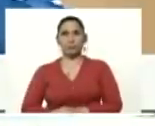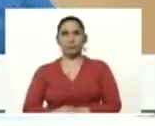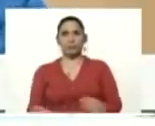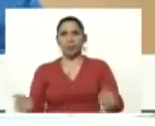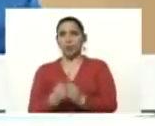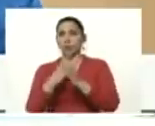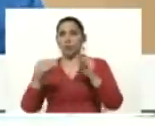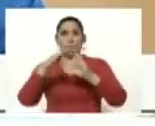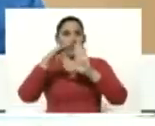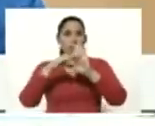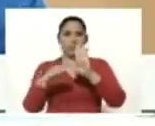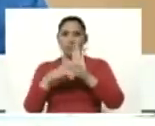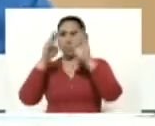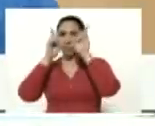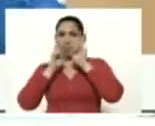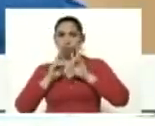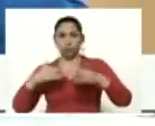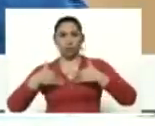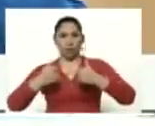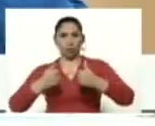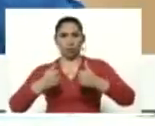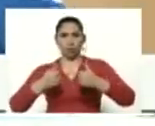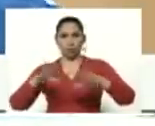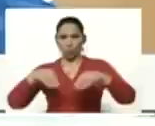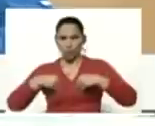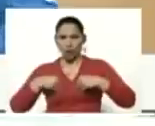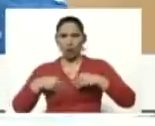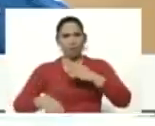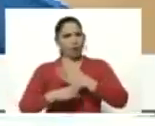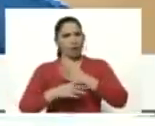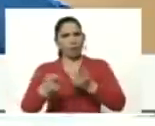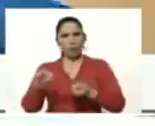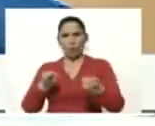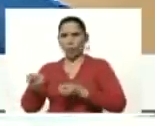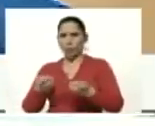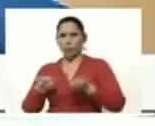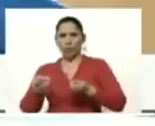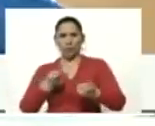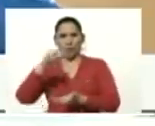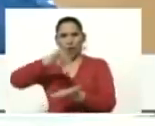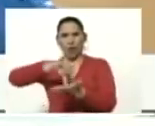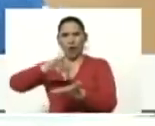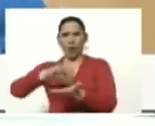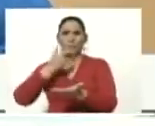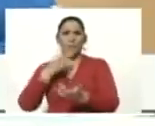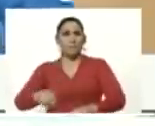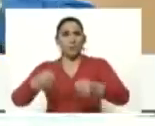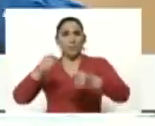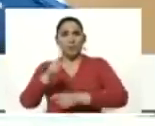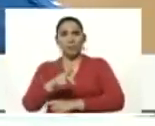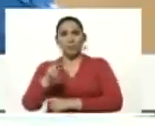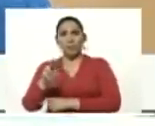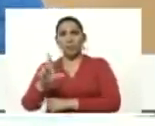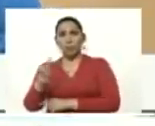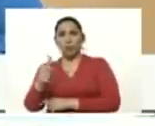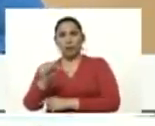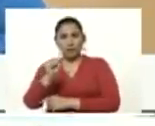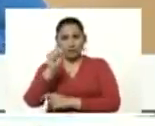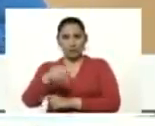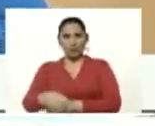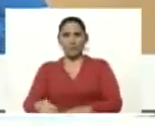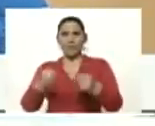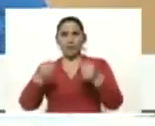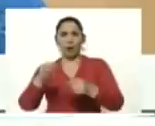las medidas sanitarias que hemos tomado, vamos a controlar el foco del mercado de las pulgas, del mercado de